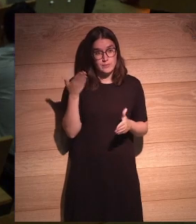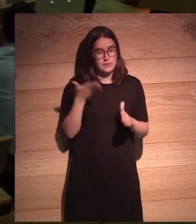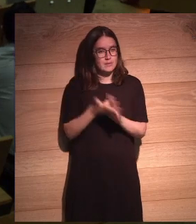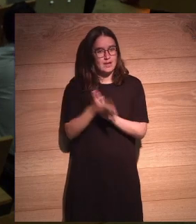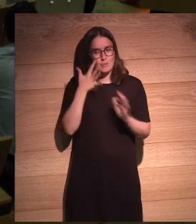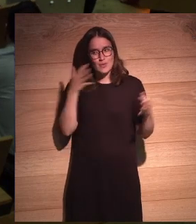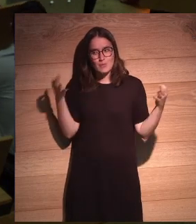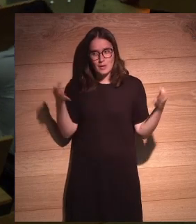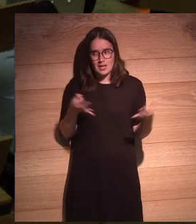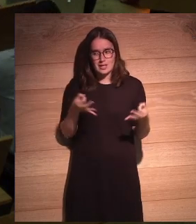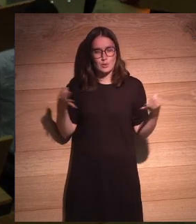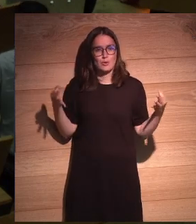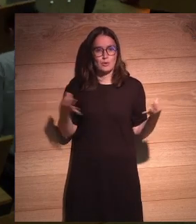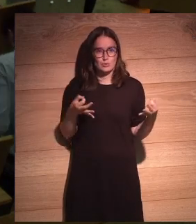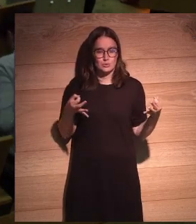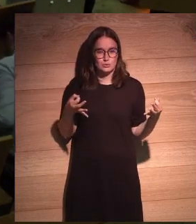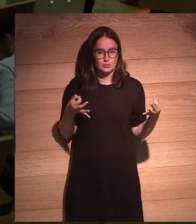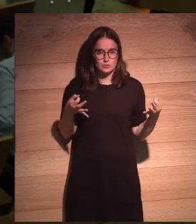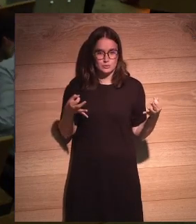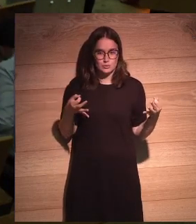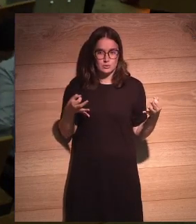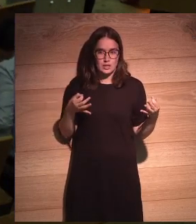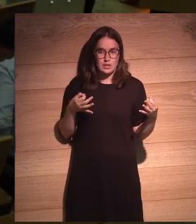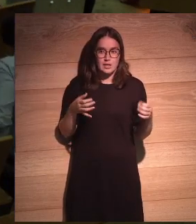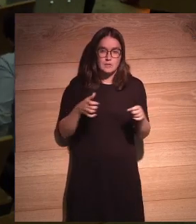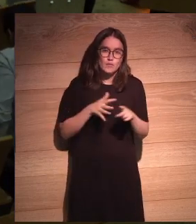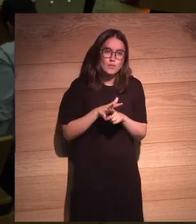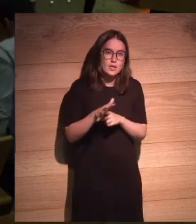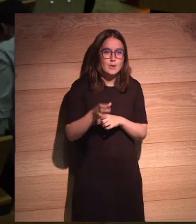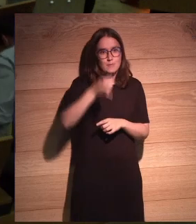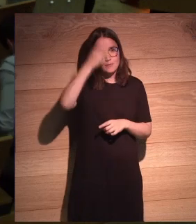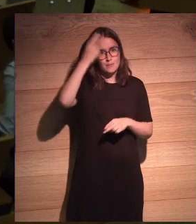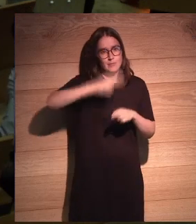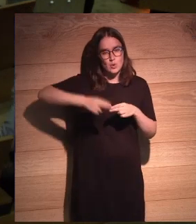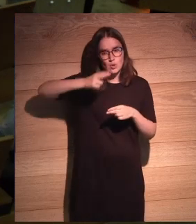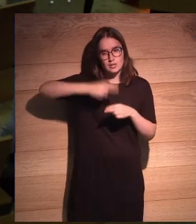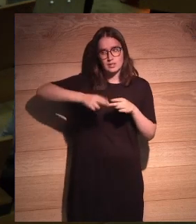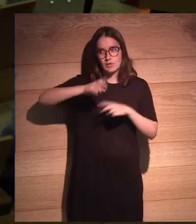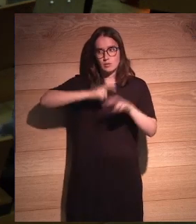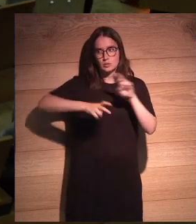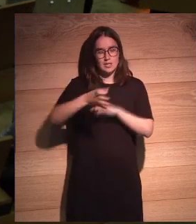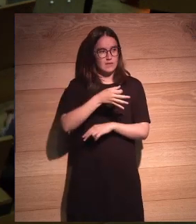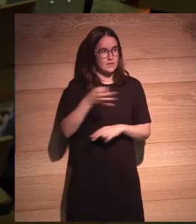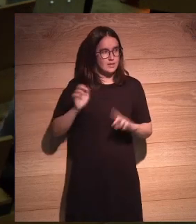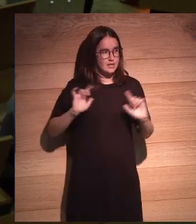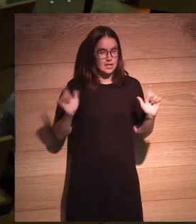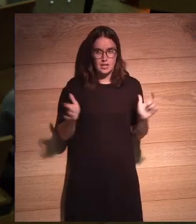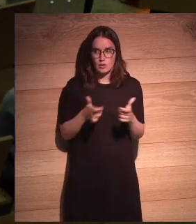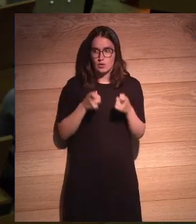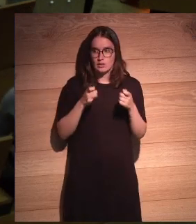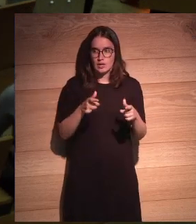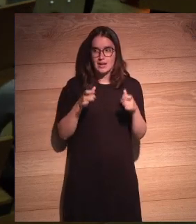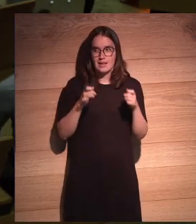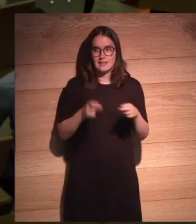el riesgo de que corrientes políticas, corrientes ideológicas que busquen la eficiencia y la reducción del gasto